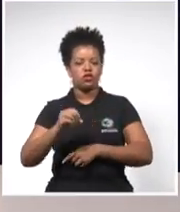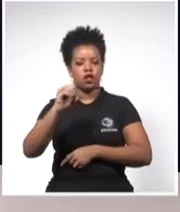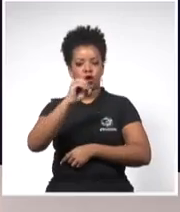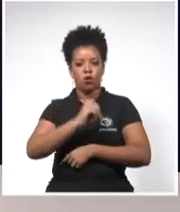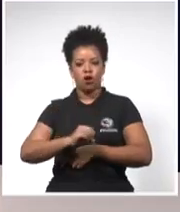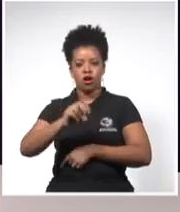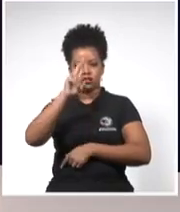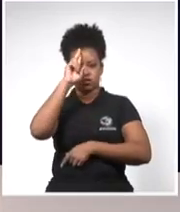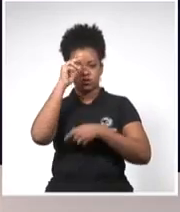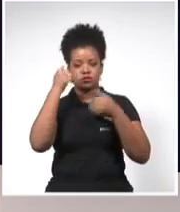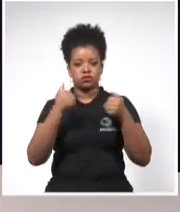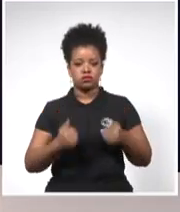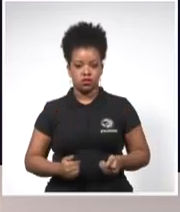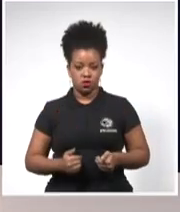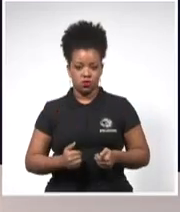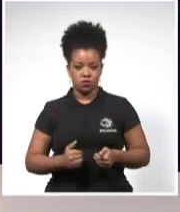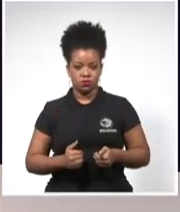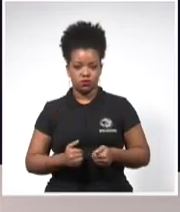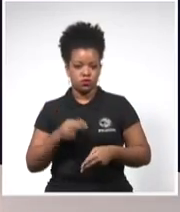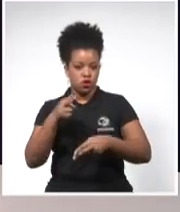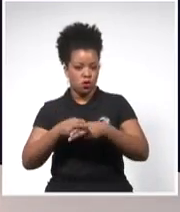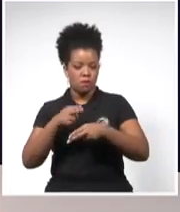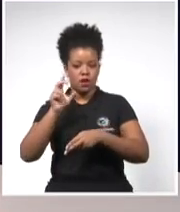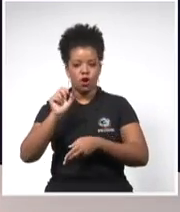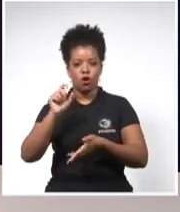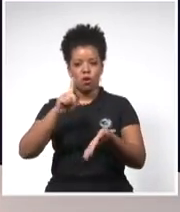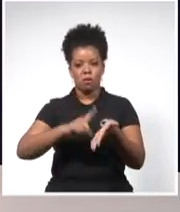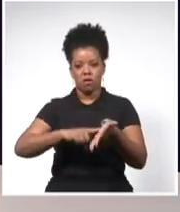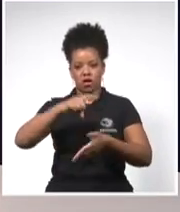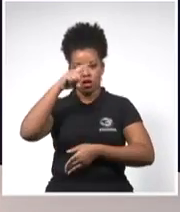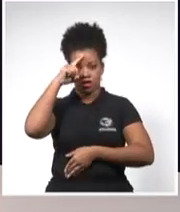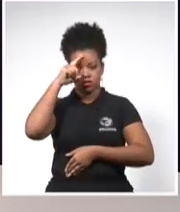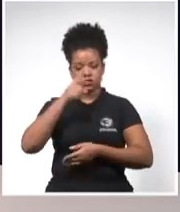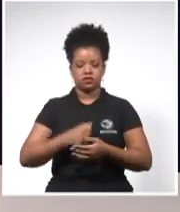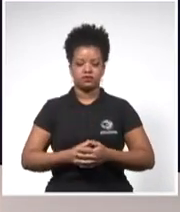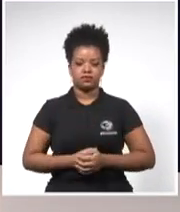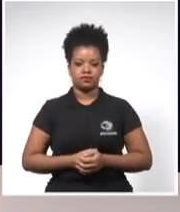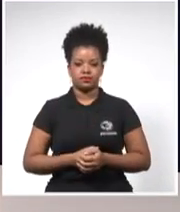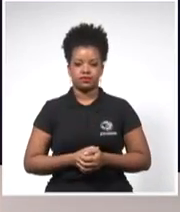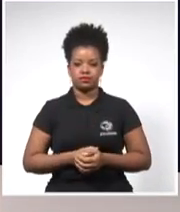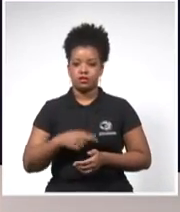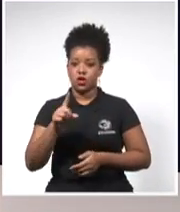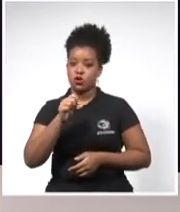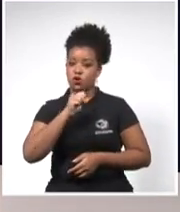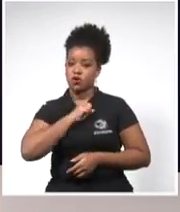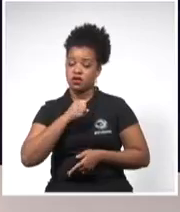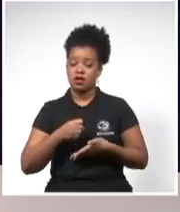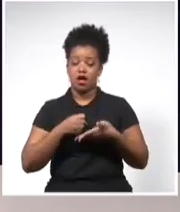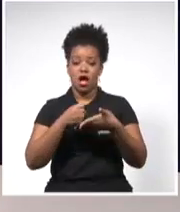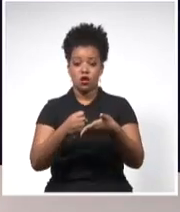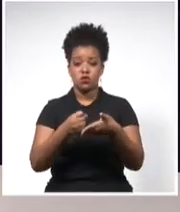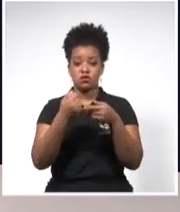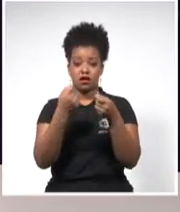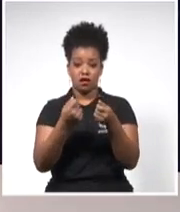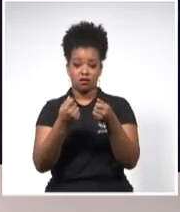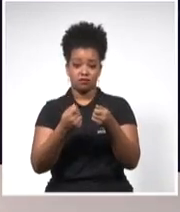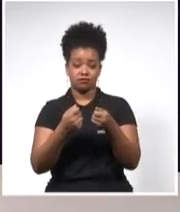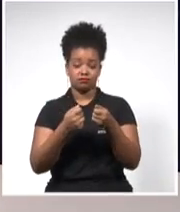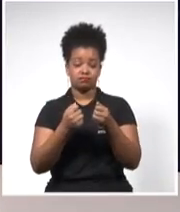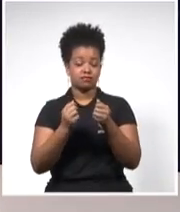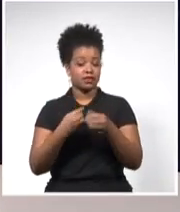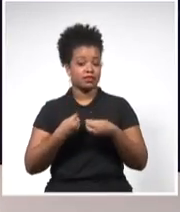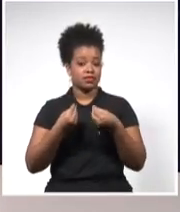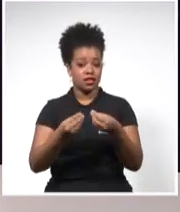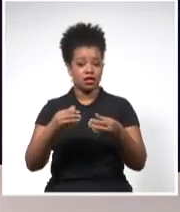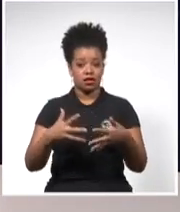Panamericana de la Salud, OPS. Bajo la amenaza de no desembolsar la contribución financiera que corresponde realizar a Estados Unidos